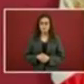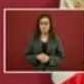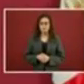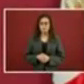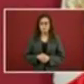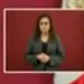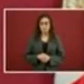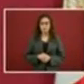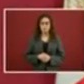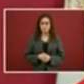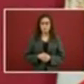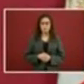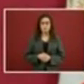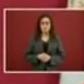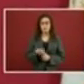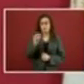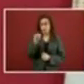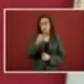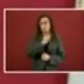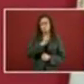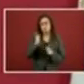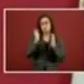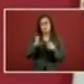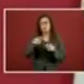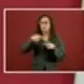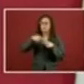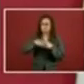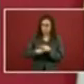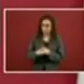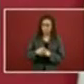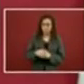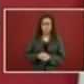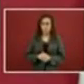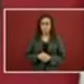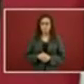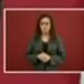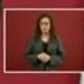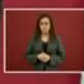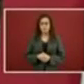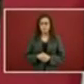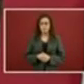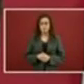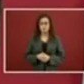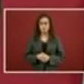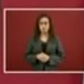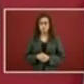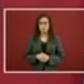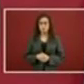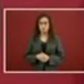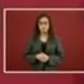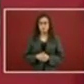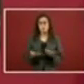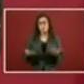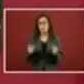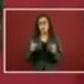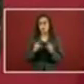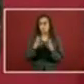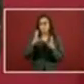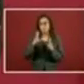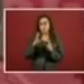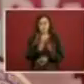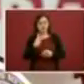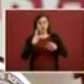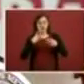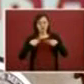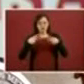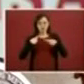el analizar y el estudiar con mucho detenimiento las medidas concretas y específicas que se vayan a plantear precisamente para tener la confianza